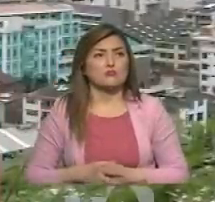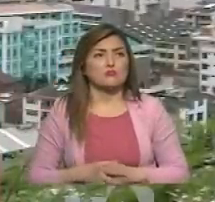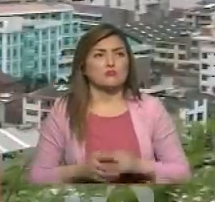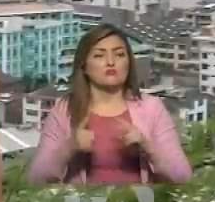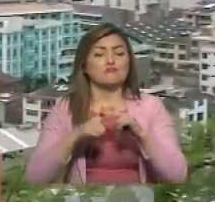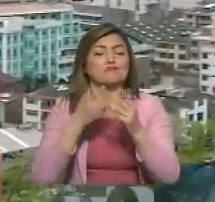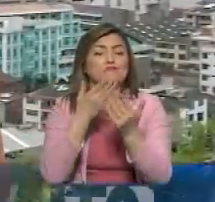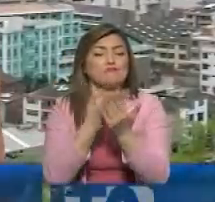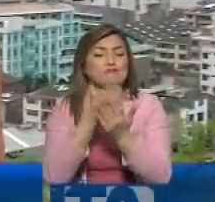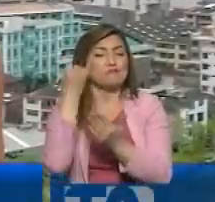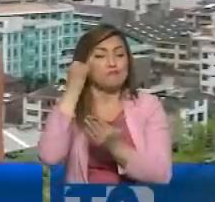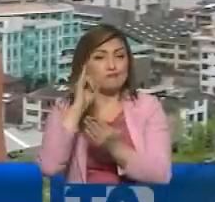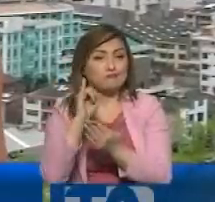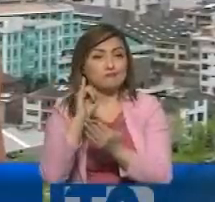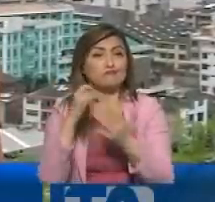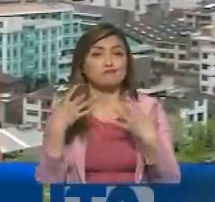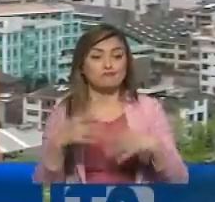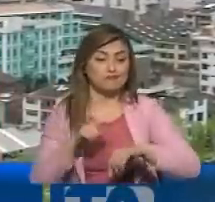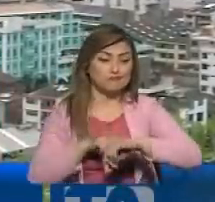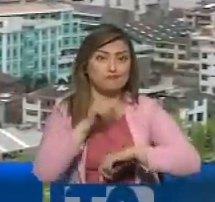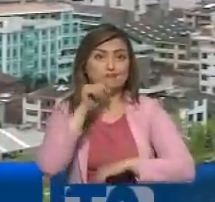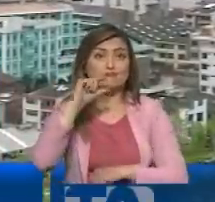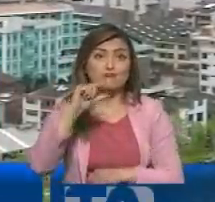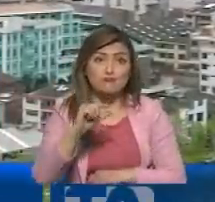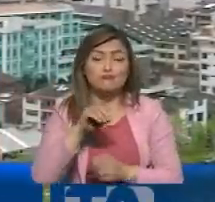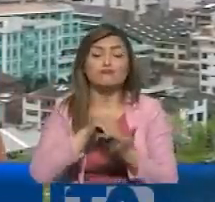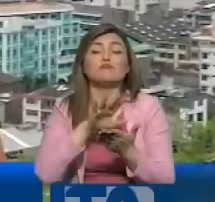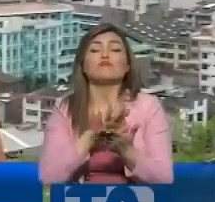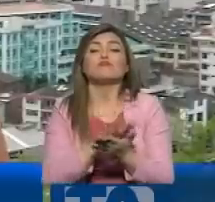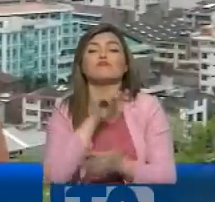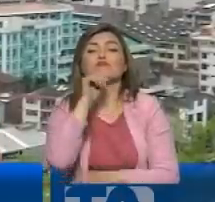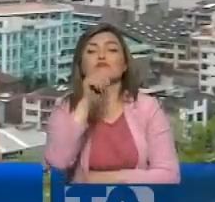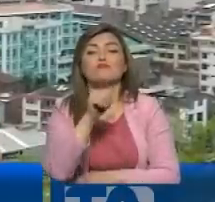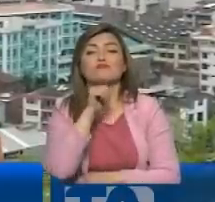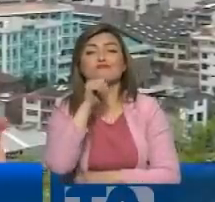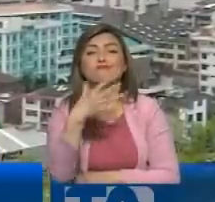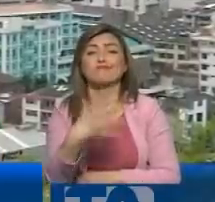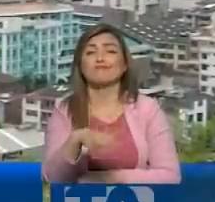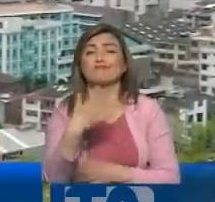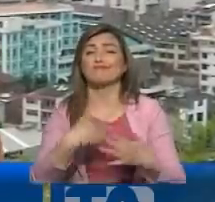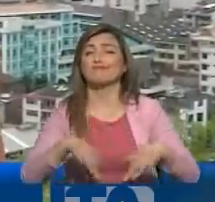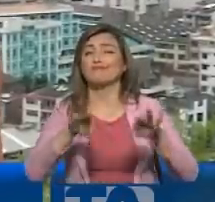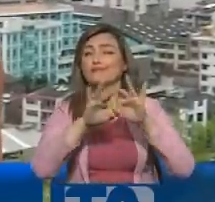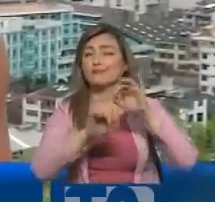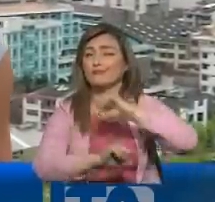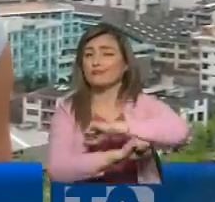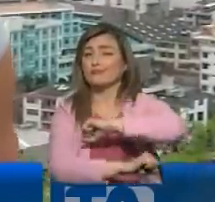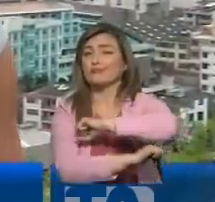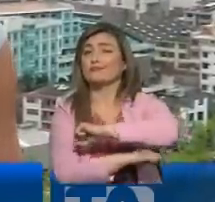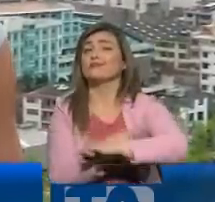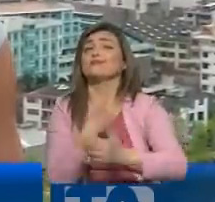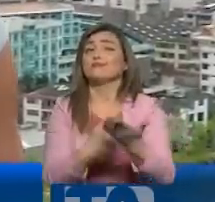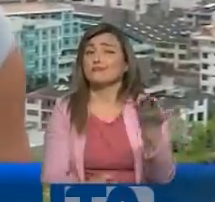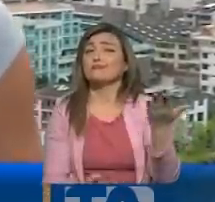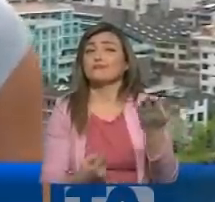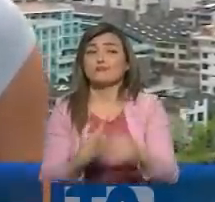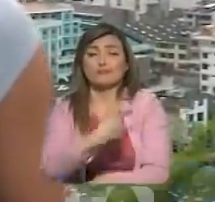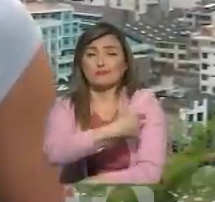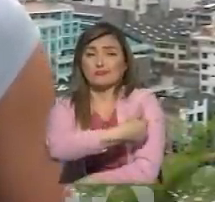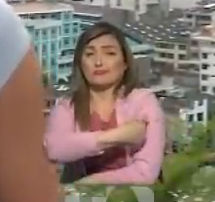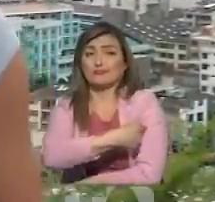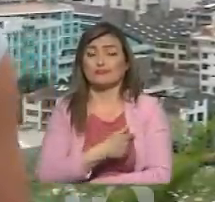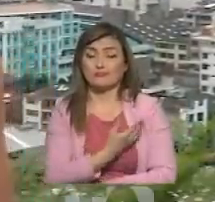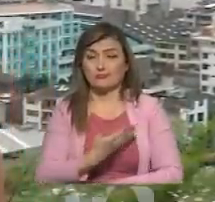iniciativa, que suena ideal y tan cercana, pueda implementarse, aún hace falta algo fundamental: las vacunas. Y el presidente